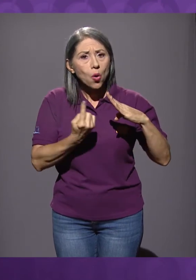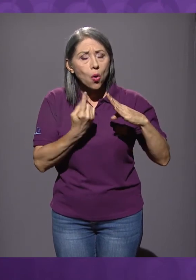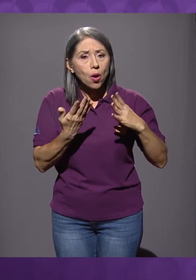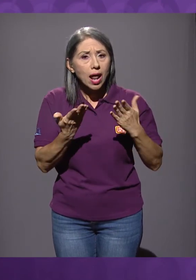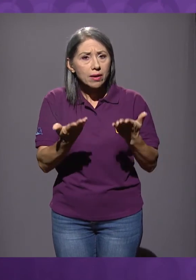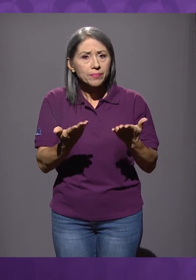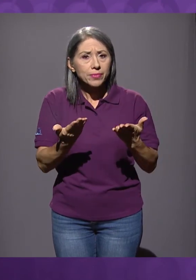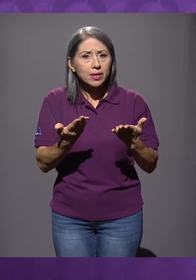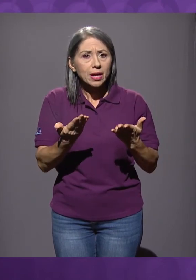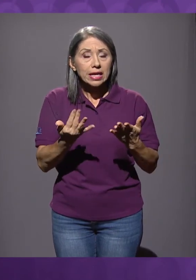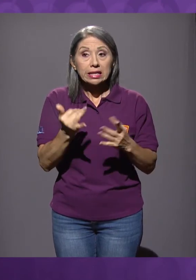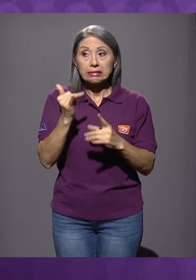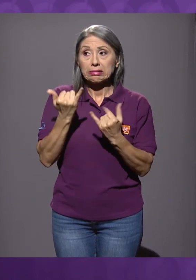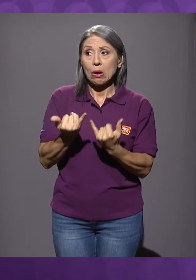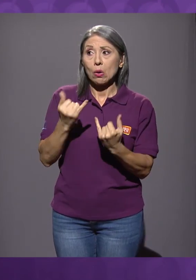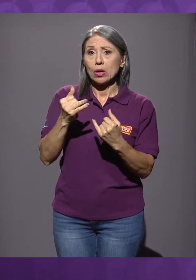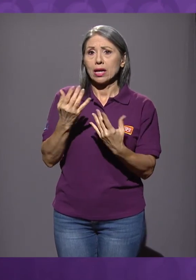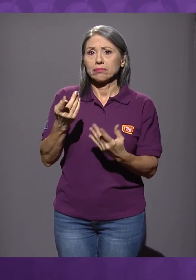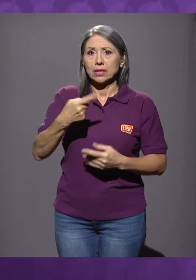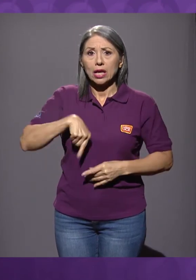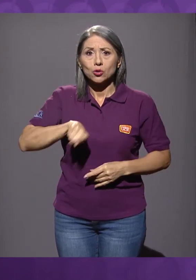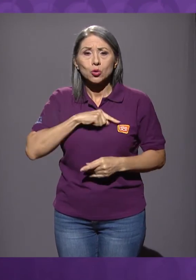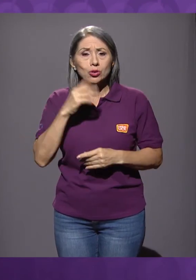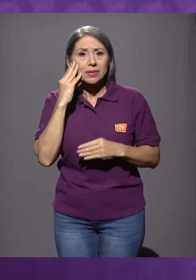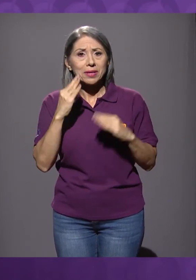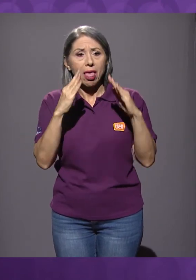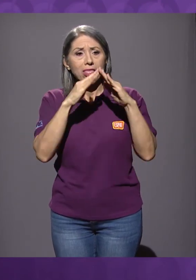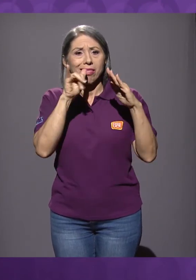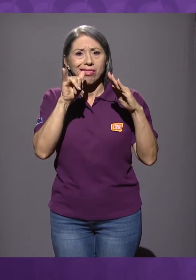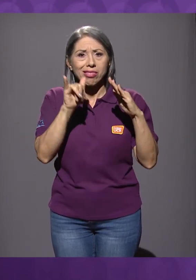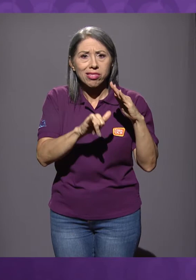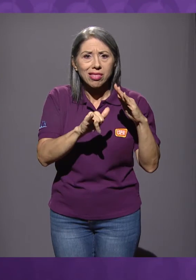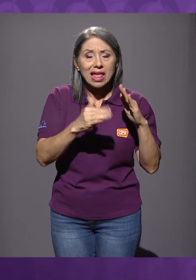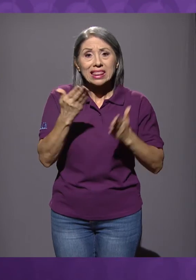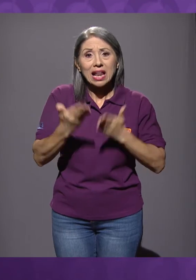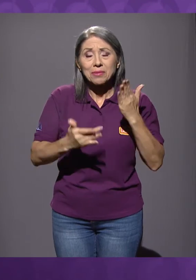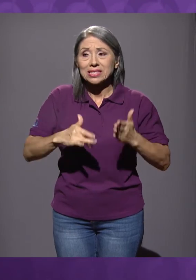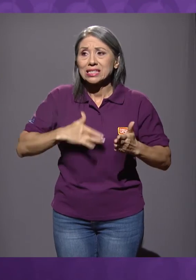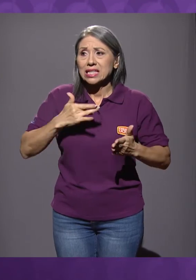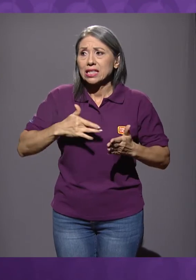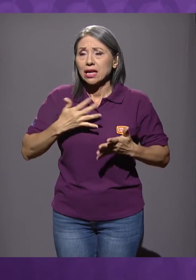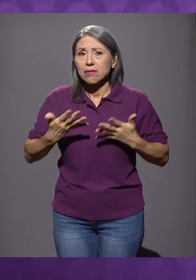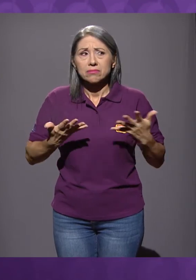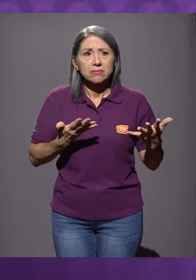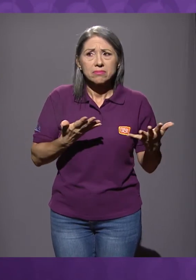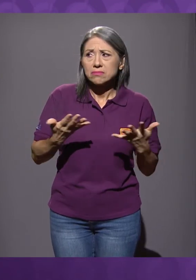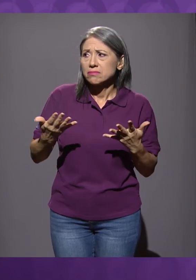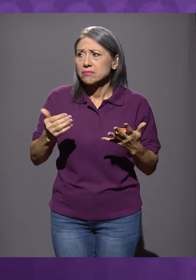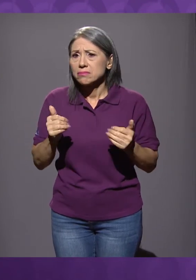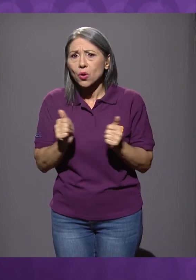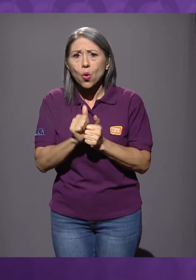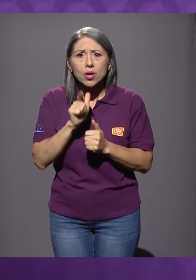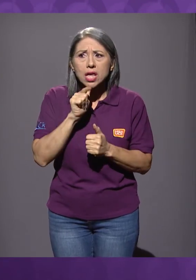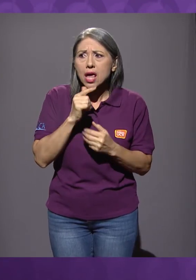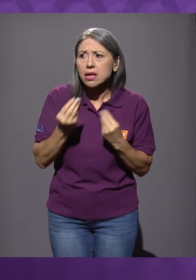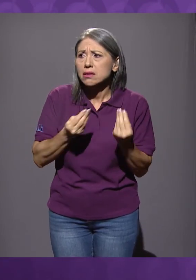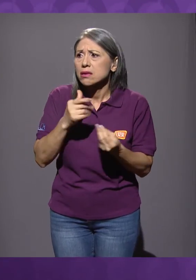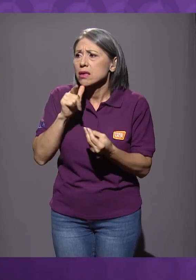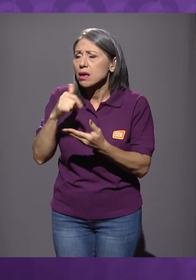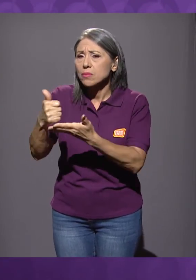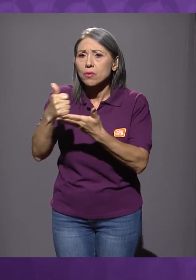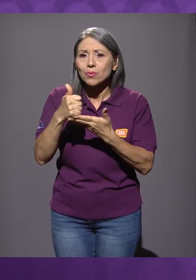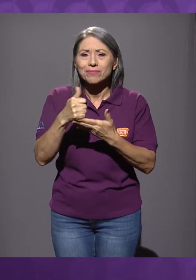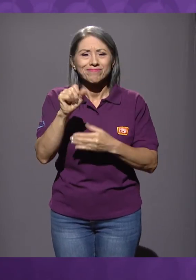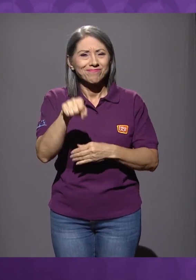¿verdad? Y en esta situación de aislamiento pues puede tener reforzado ese sentimiento de que no tiene con quién contar.